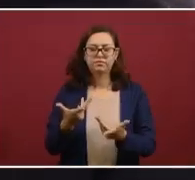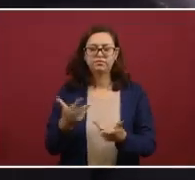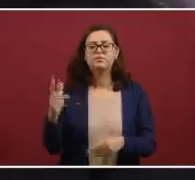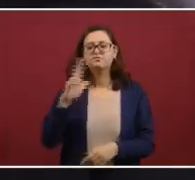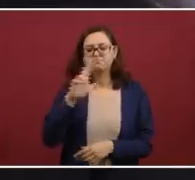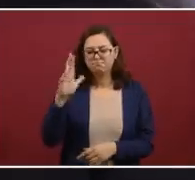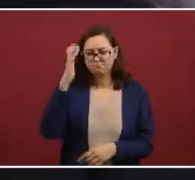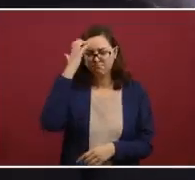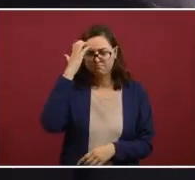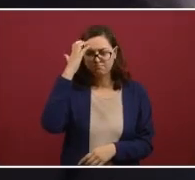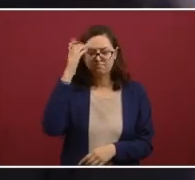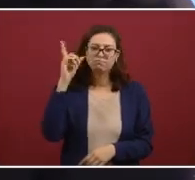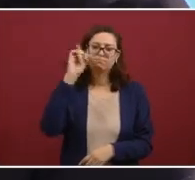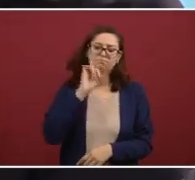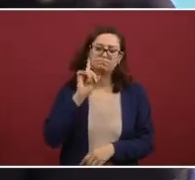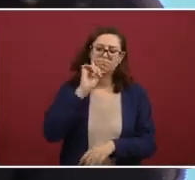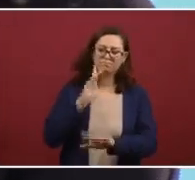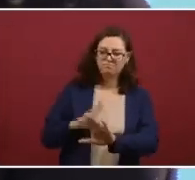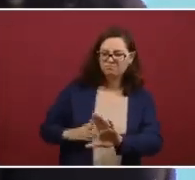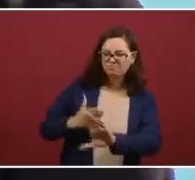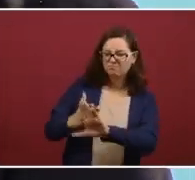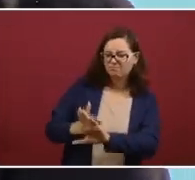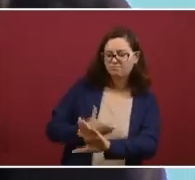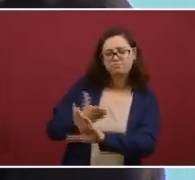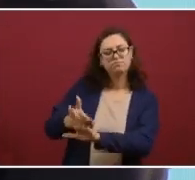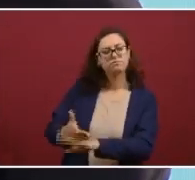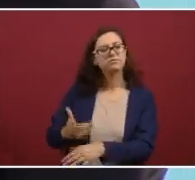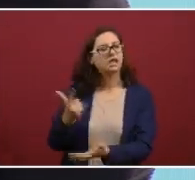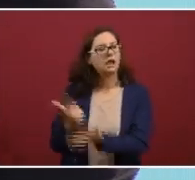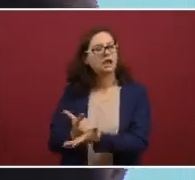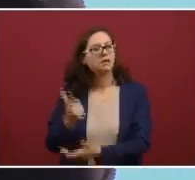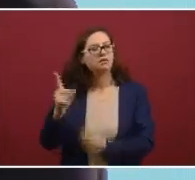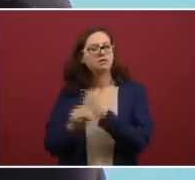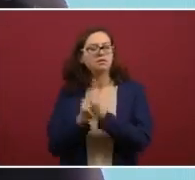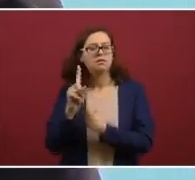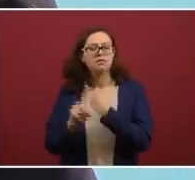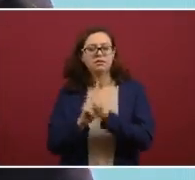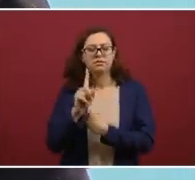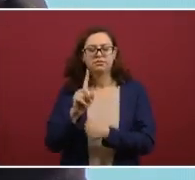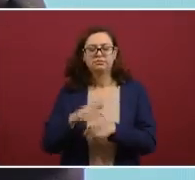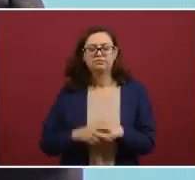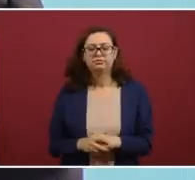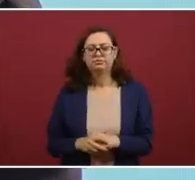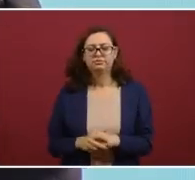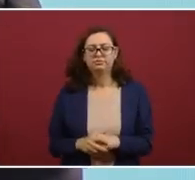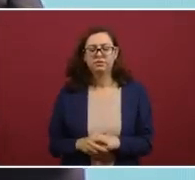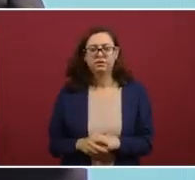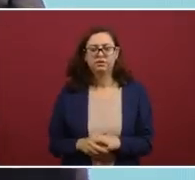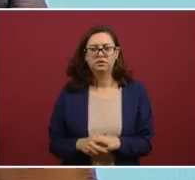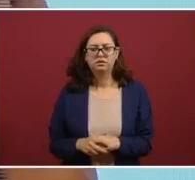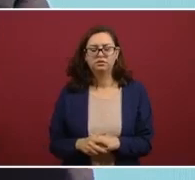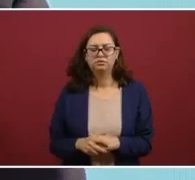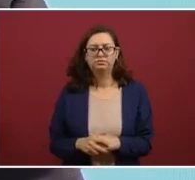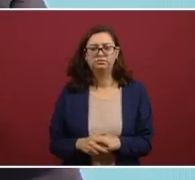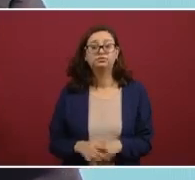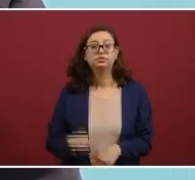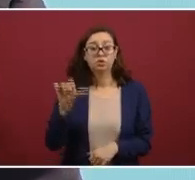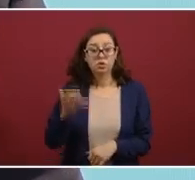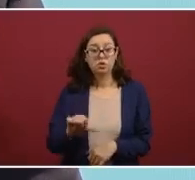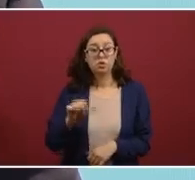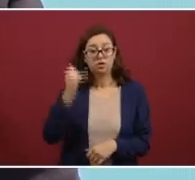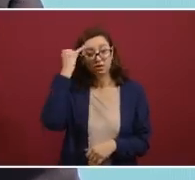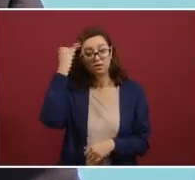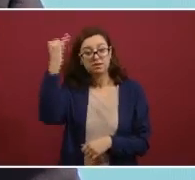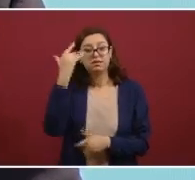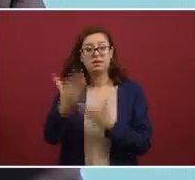reconocer que la violencia contra las mujeres es un problema muy grave. La iniciativa que hoy estamos presentando